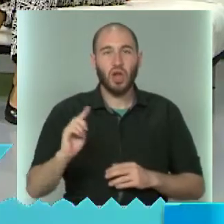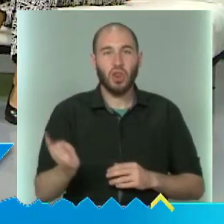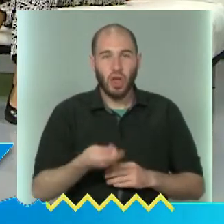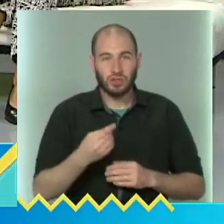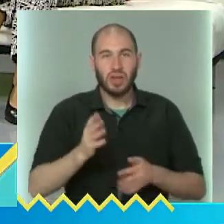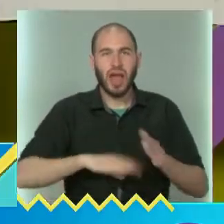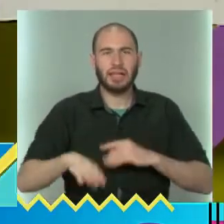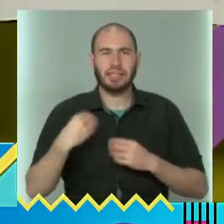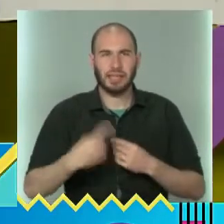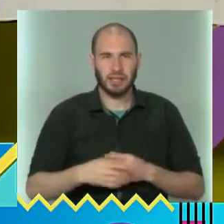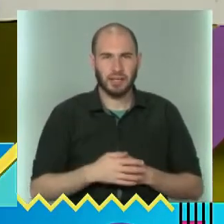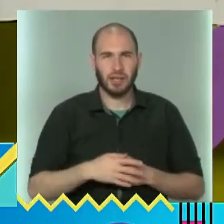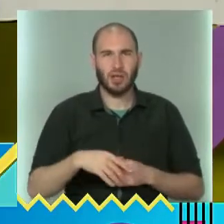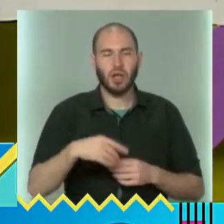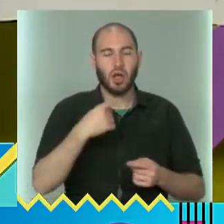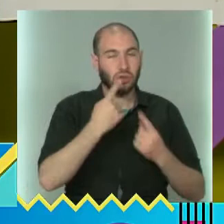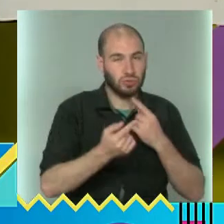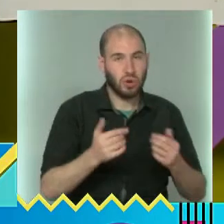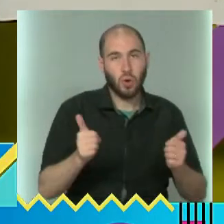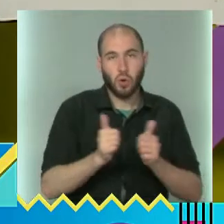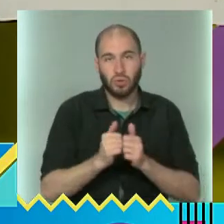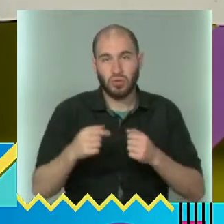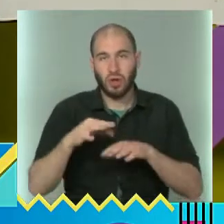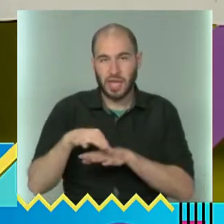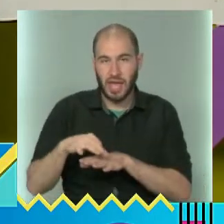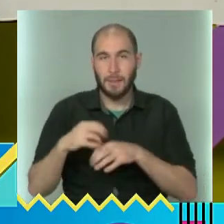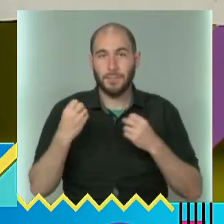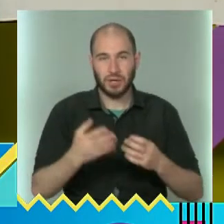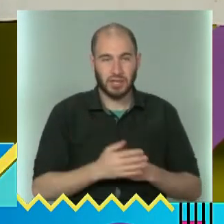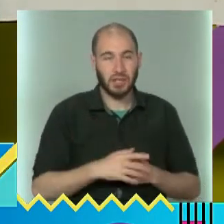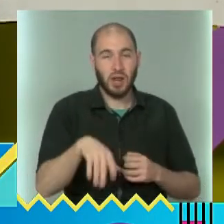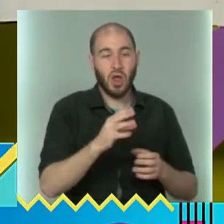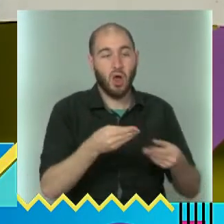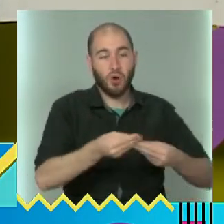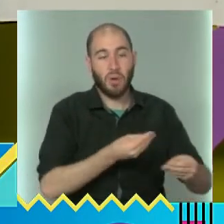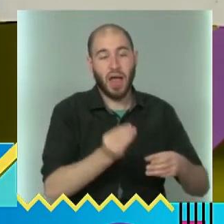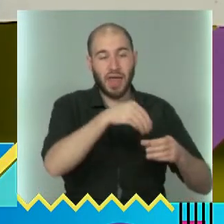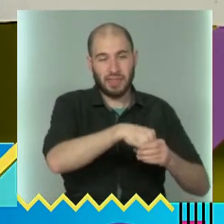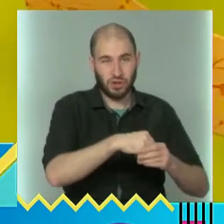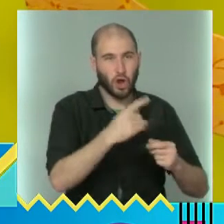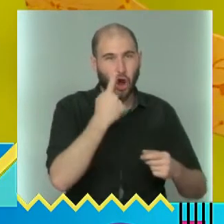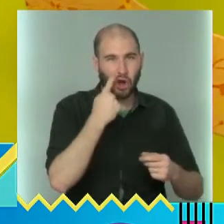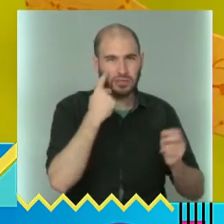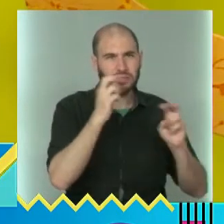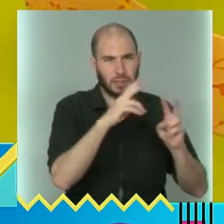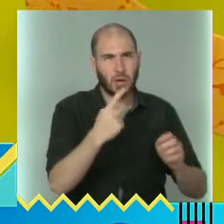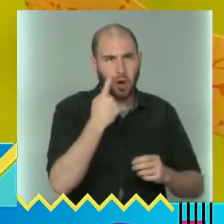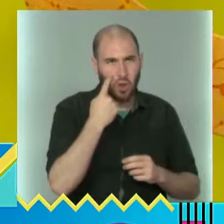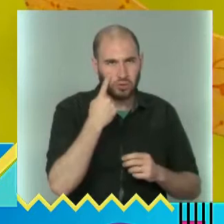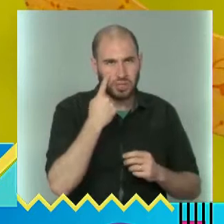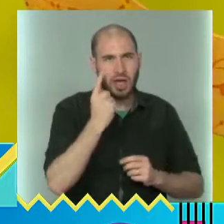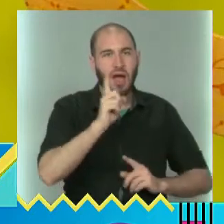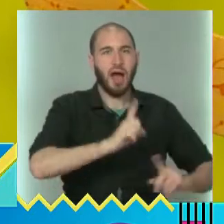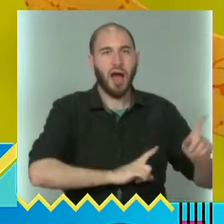a hacer es consultores y coaches. ¿Por qué? Porque podemos estar en una organización y conocer muy bien de un tema y en